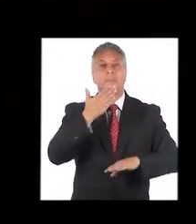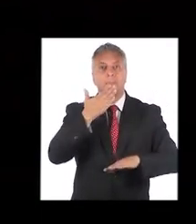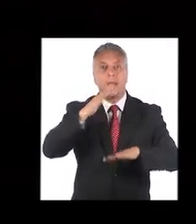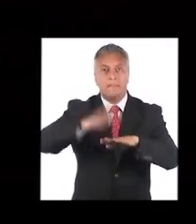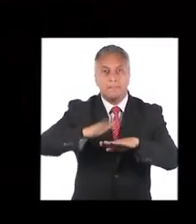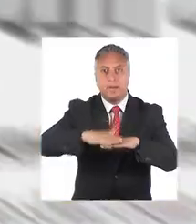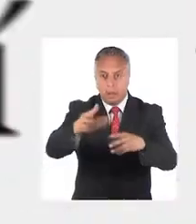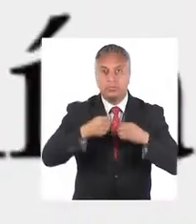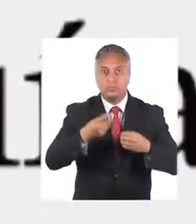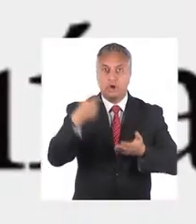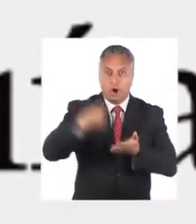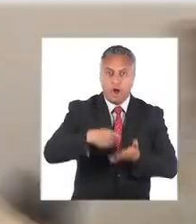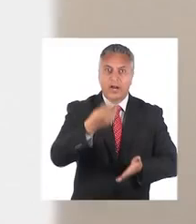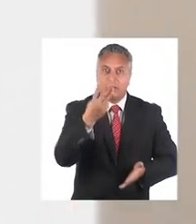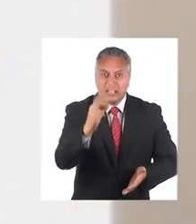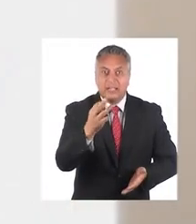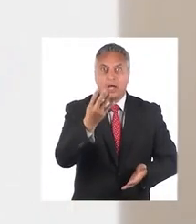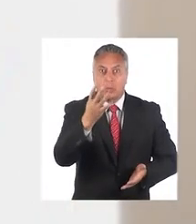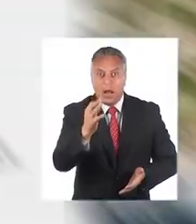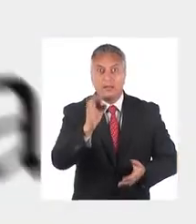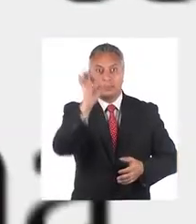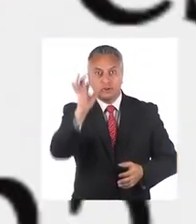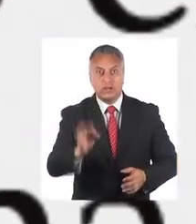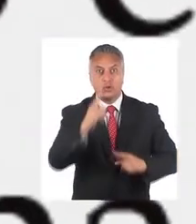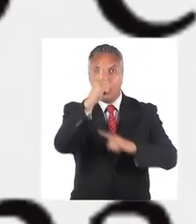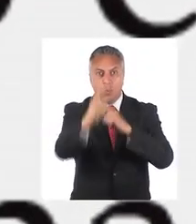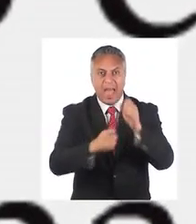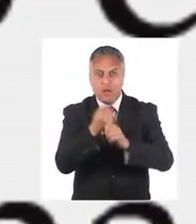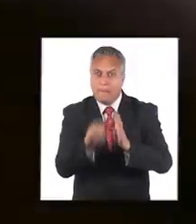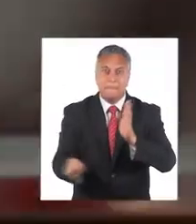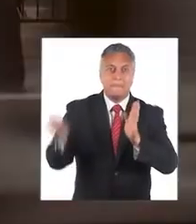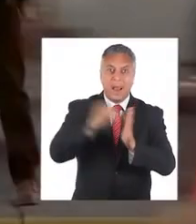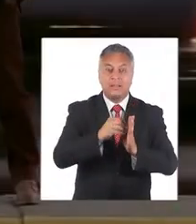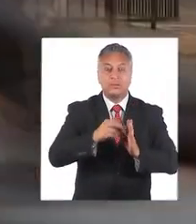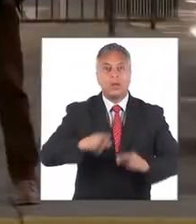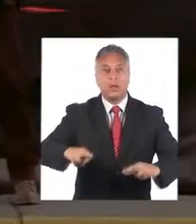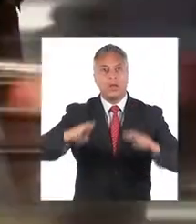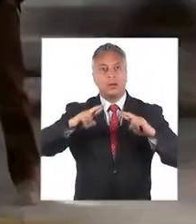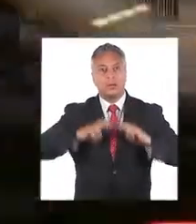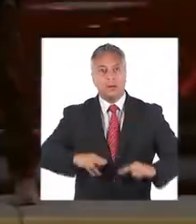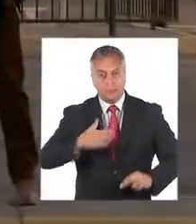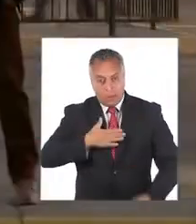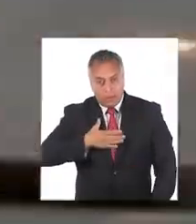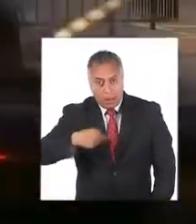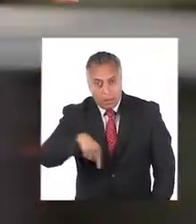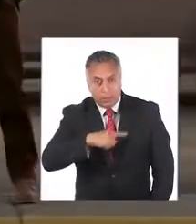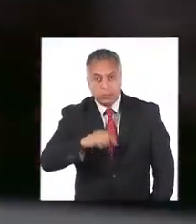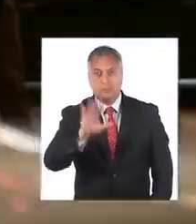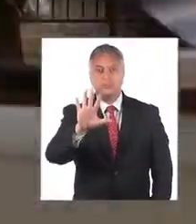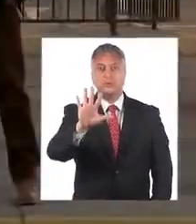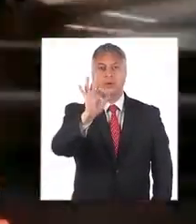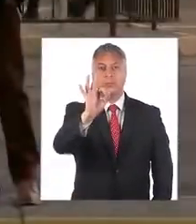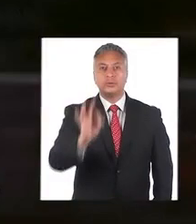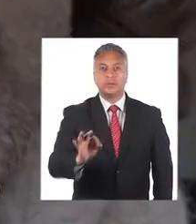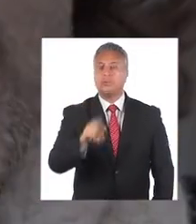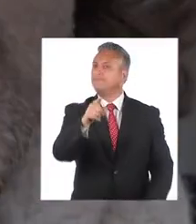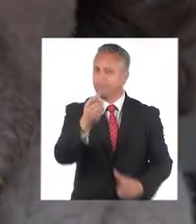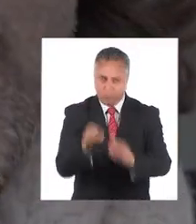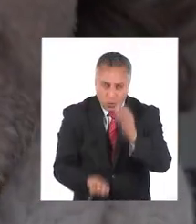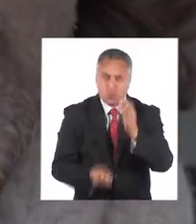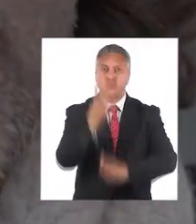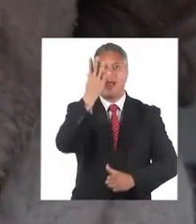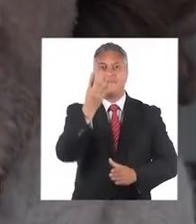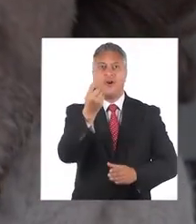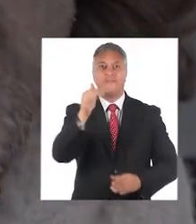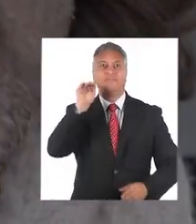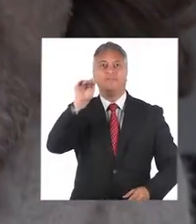dinero. Nos cobran 20%, 30% y hasta 60% anual. Pero nuestra rentabilidad es de 5%. Crearemos un nuevo